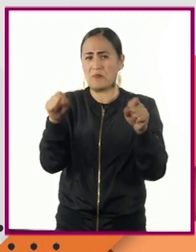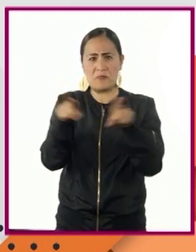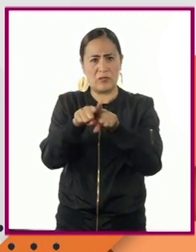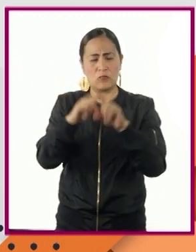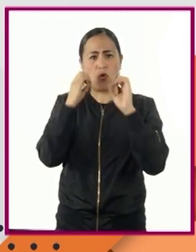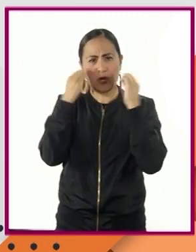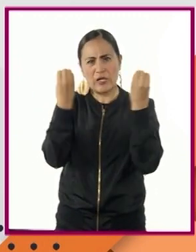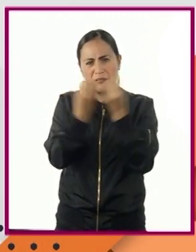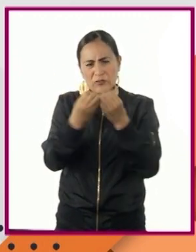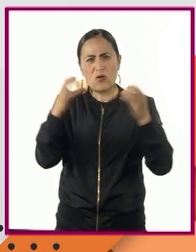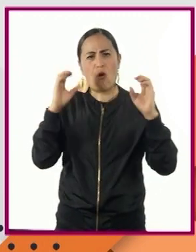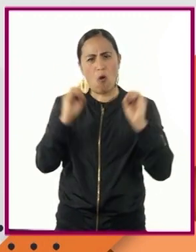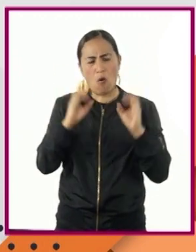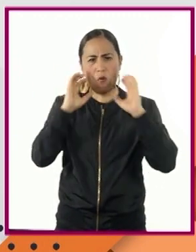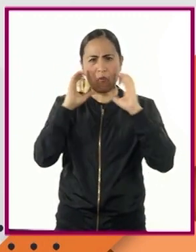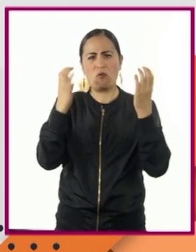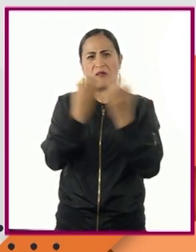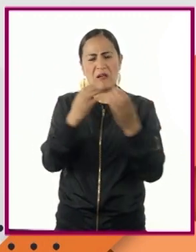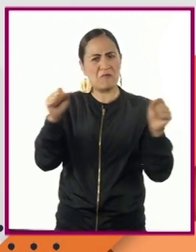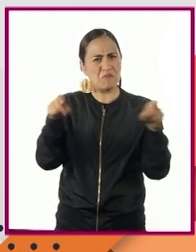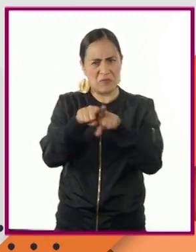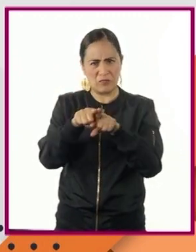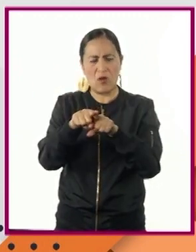o congregaciones que existen de naturaleza.